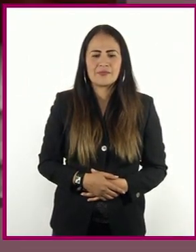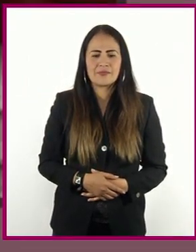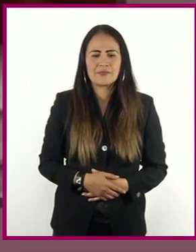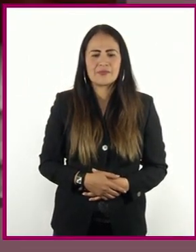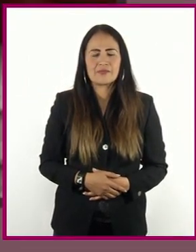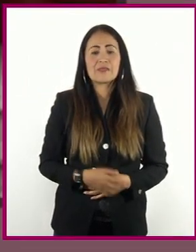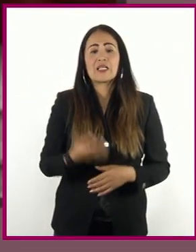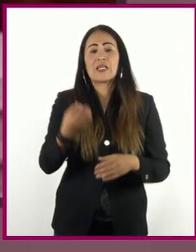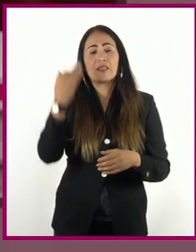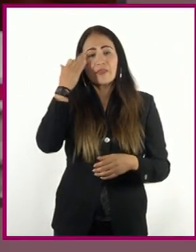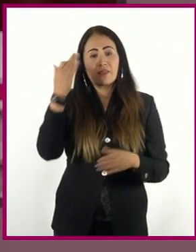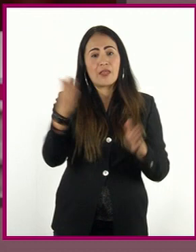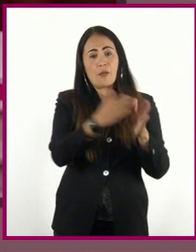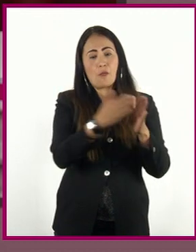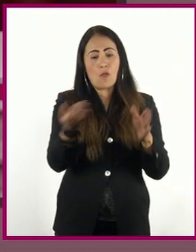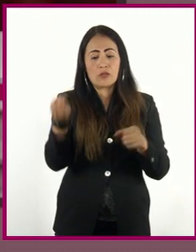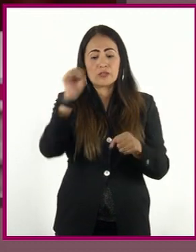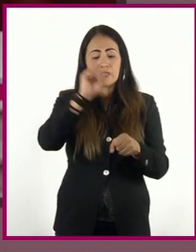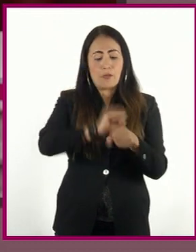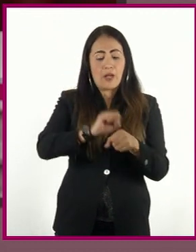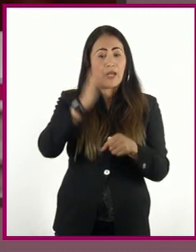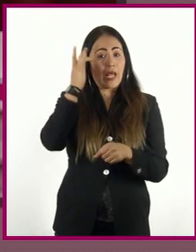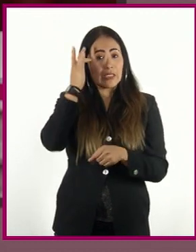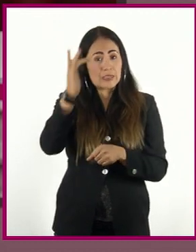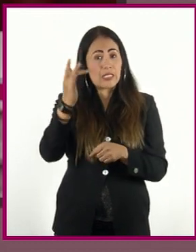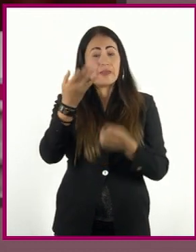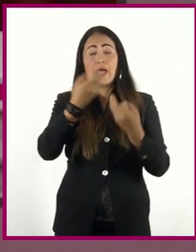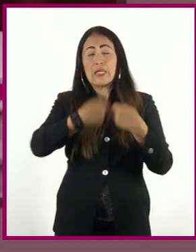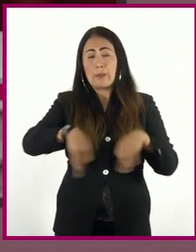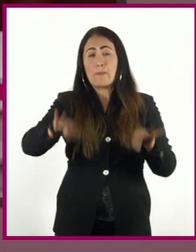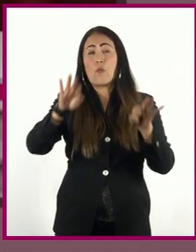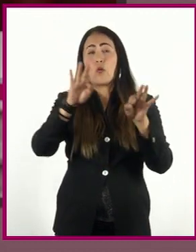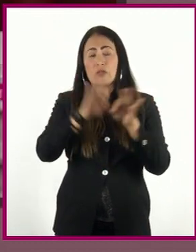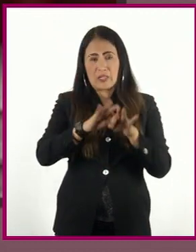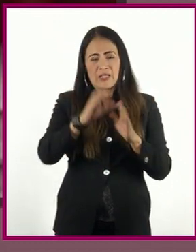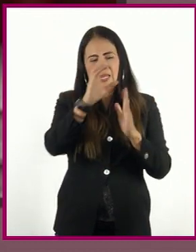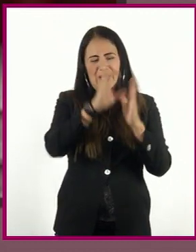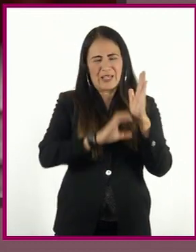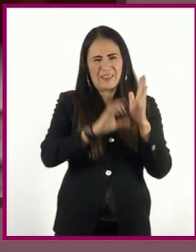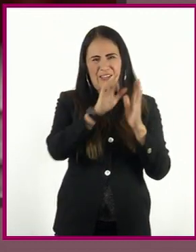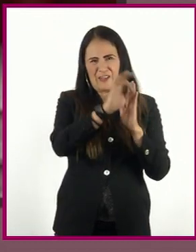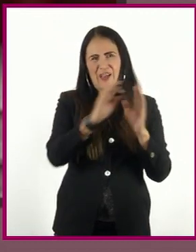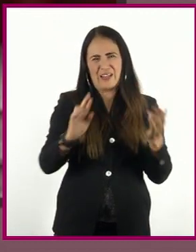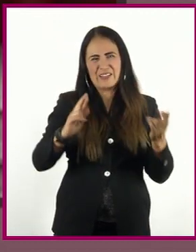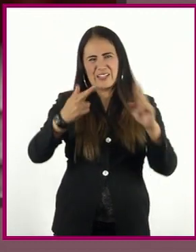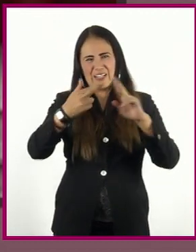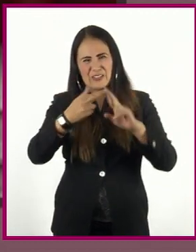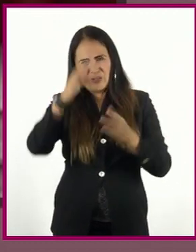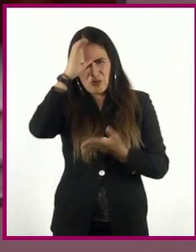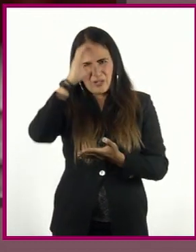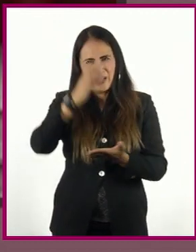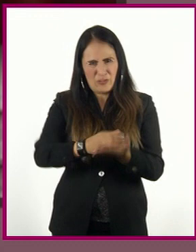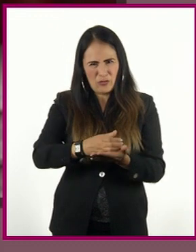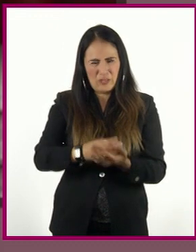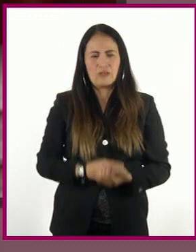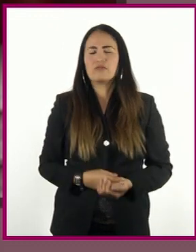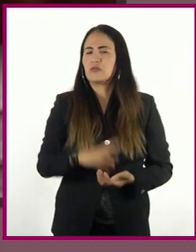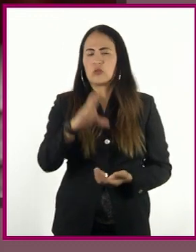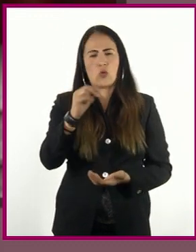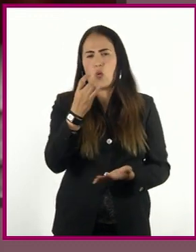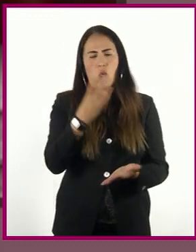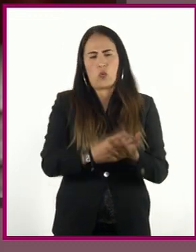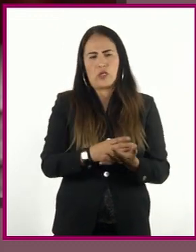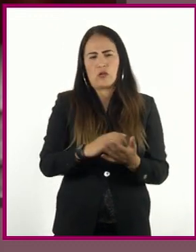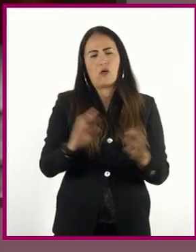La Semana Santa es la más importante dentro del calendario católico, no del calendario festivo, sino del